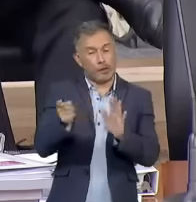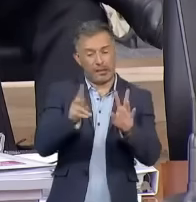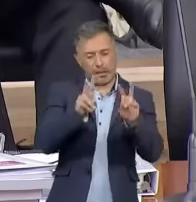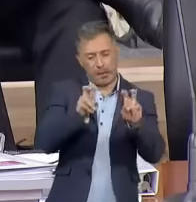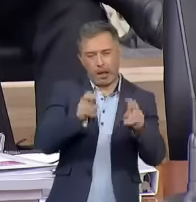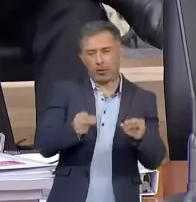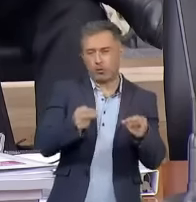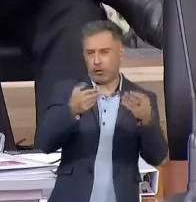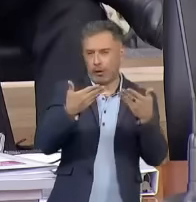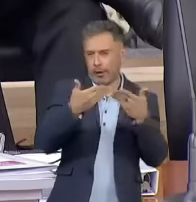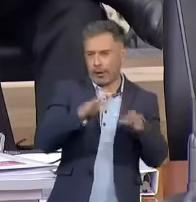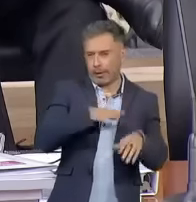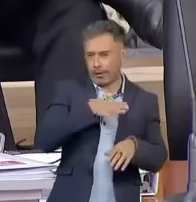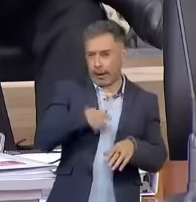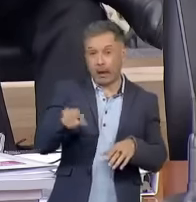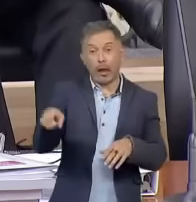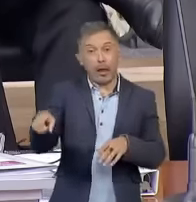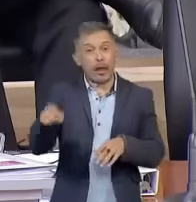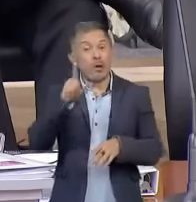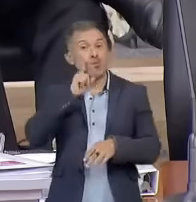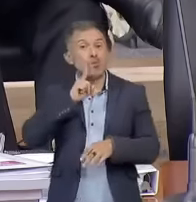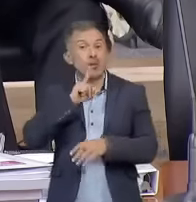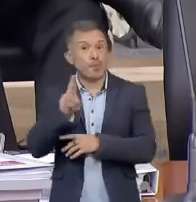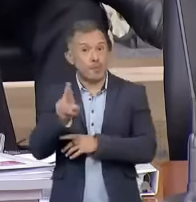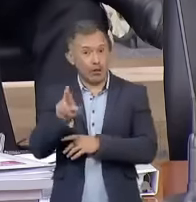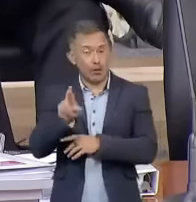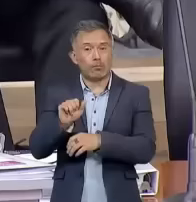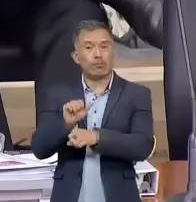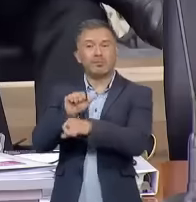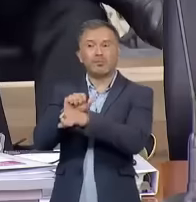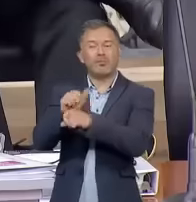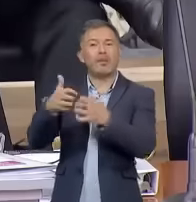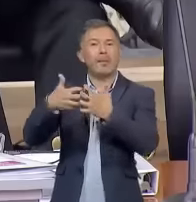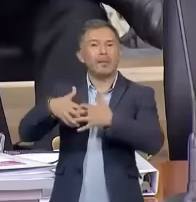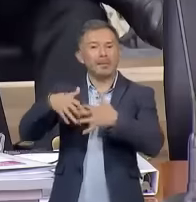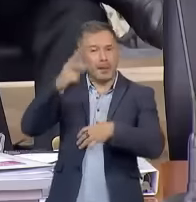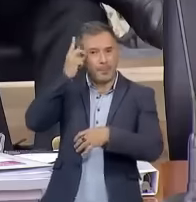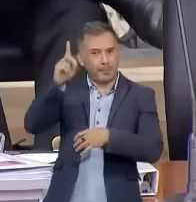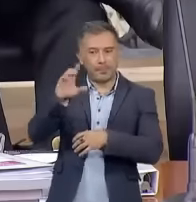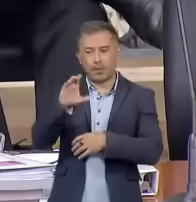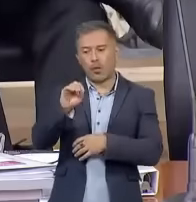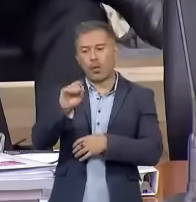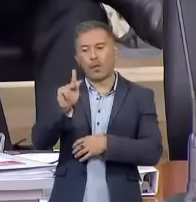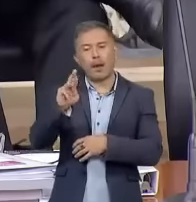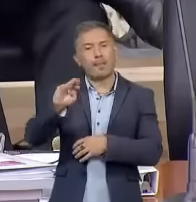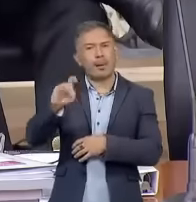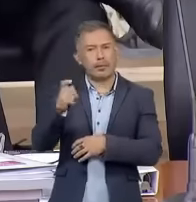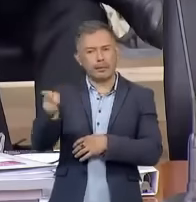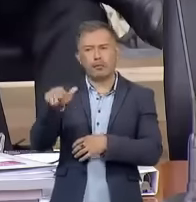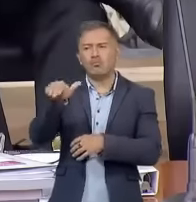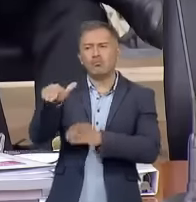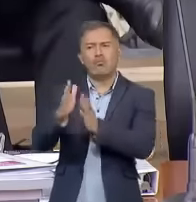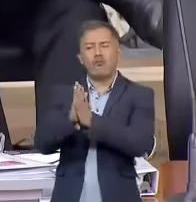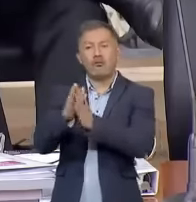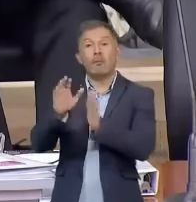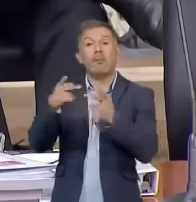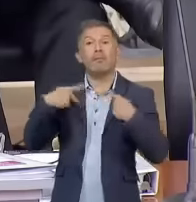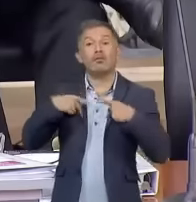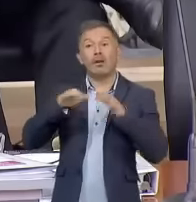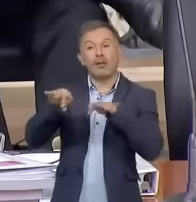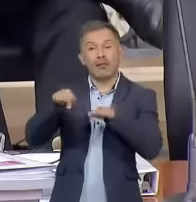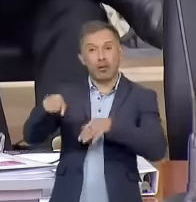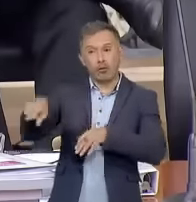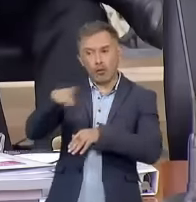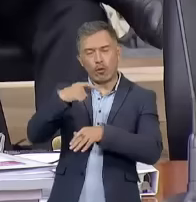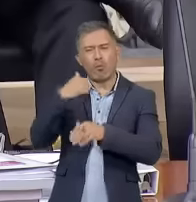a los empresarios coparmex que convenzan a sus trabajadores para que voten en su favor Es